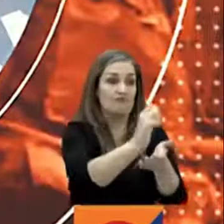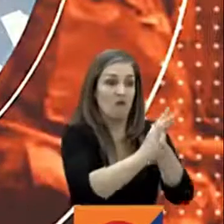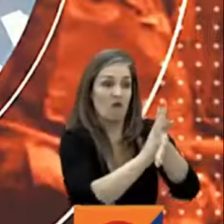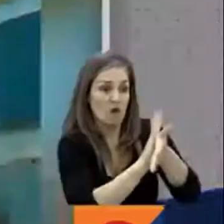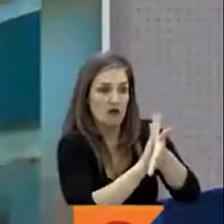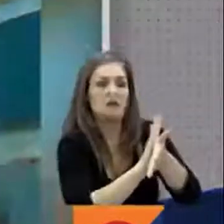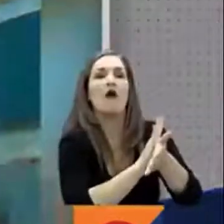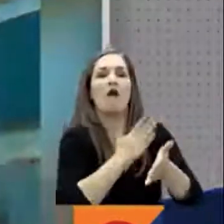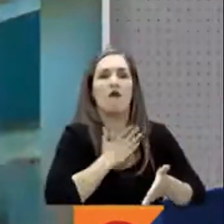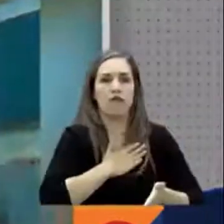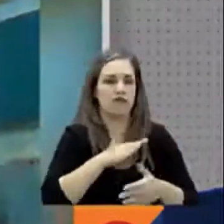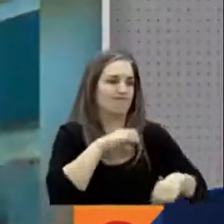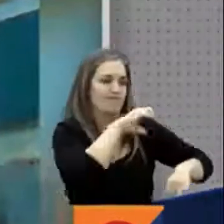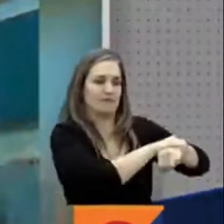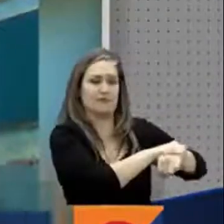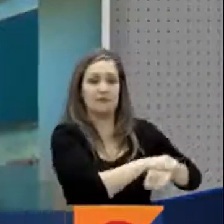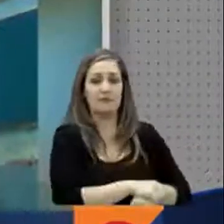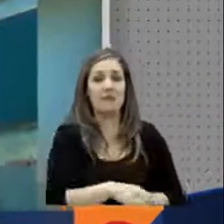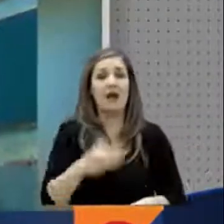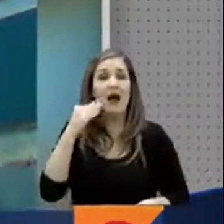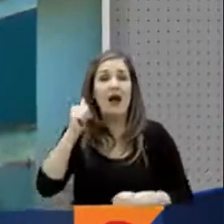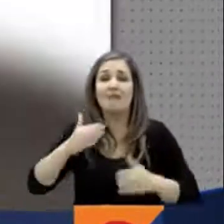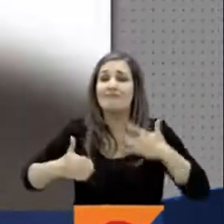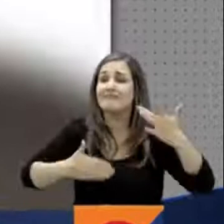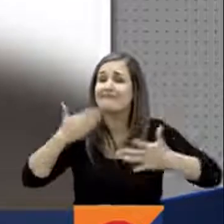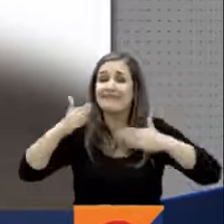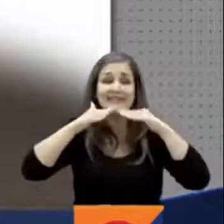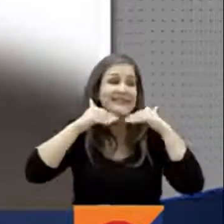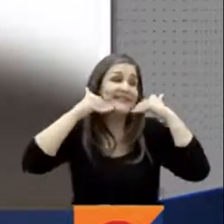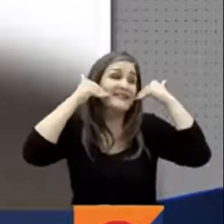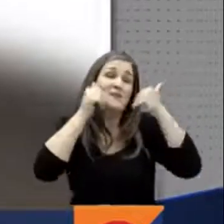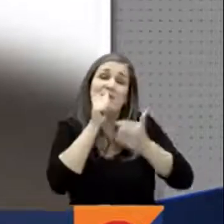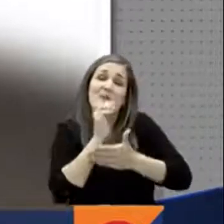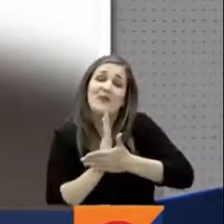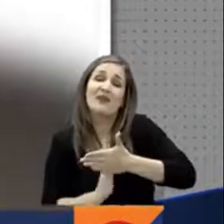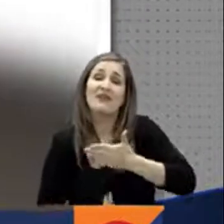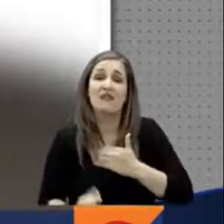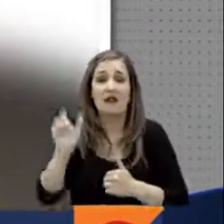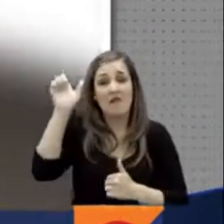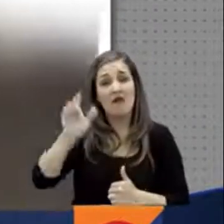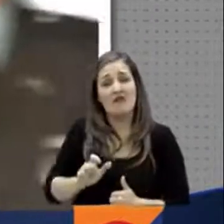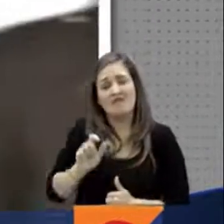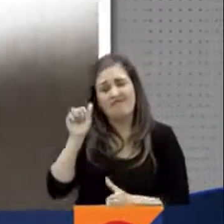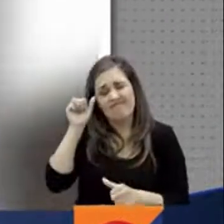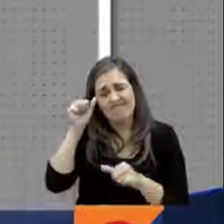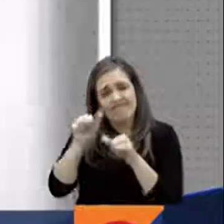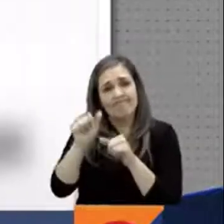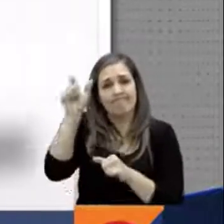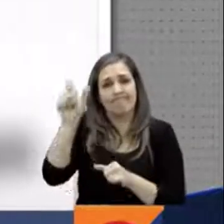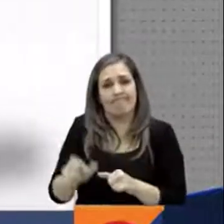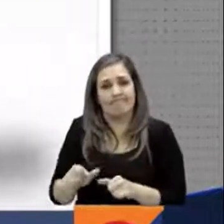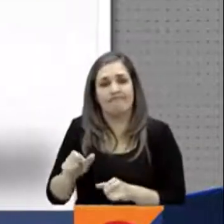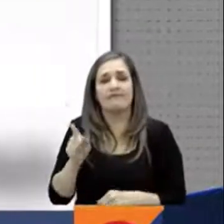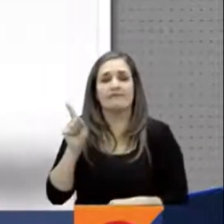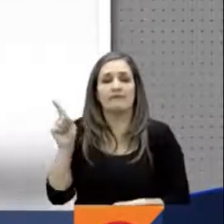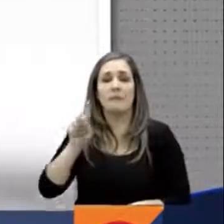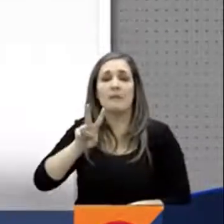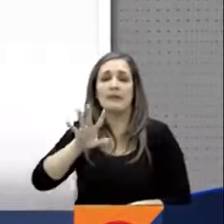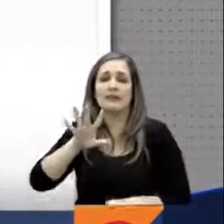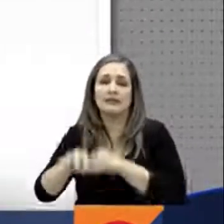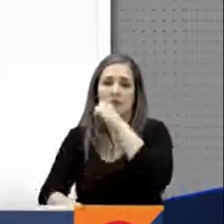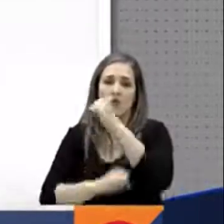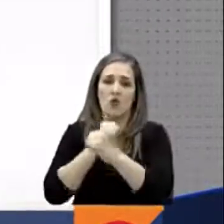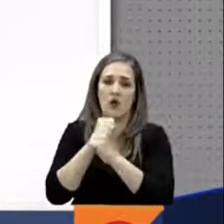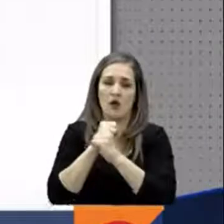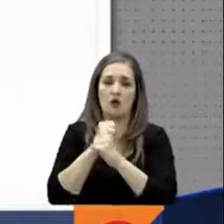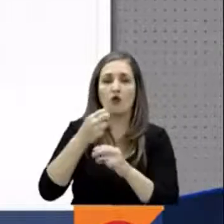responsables. Como una niña alegre, humilde y extrovertida, es recordada la patrullera Andri Vanessa Merlano Amaya, de 25 años de